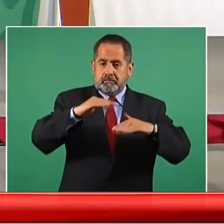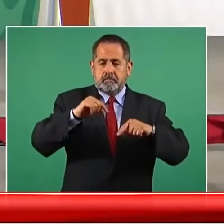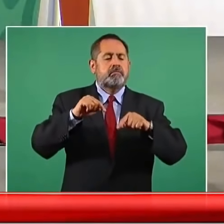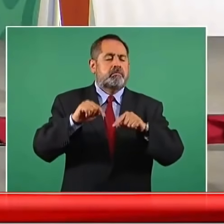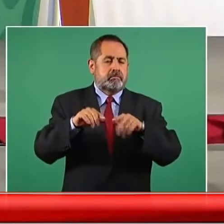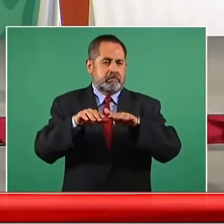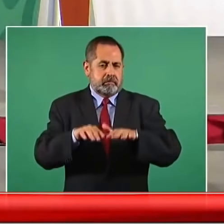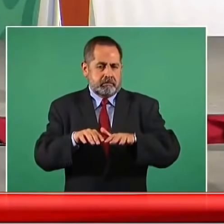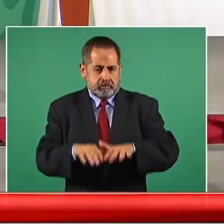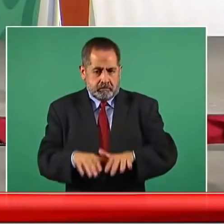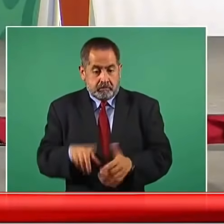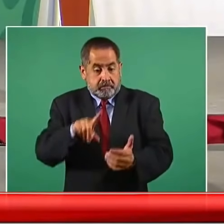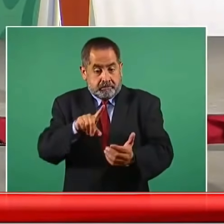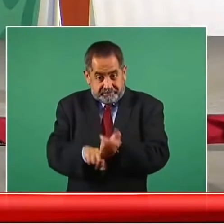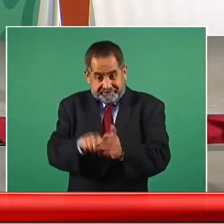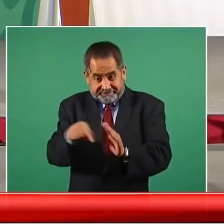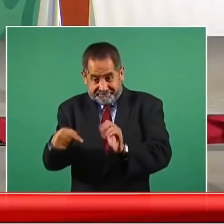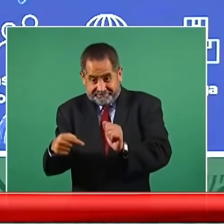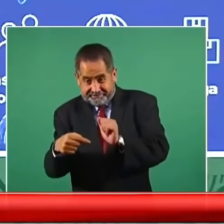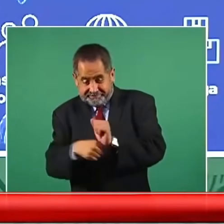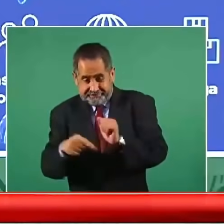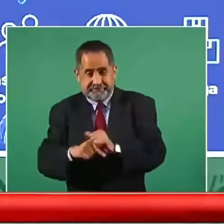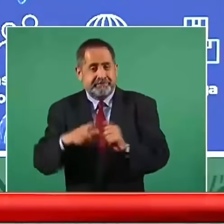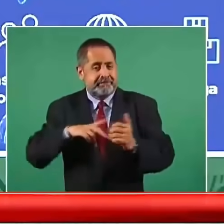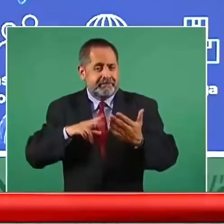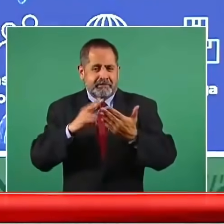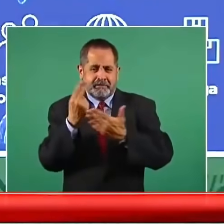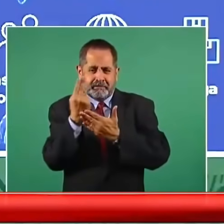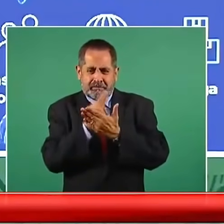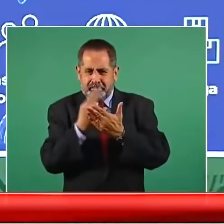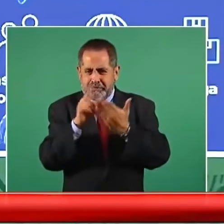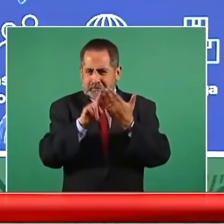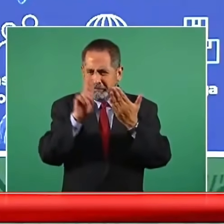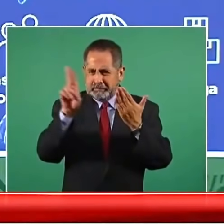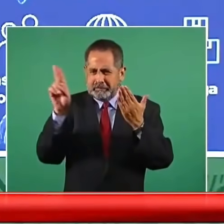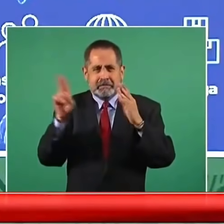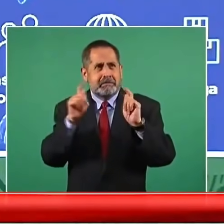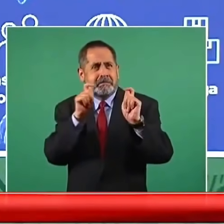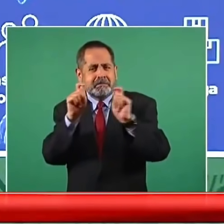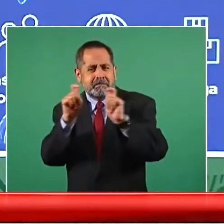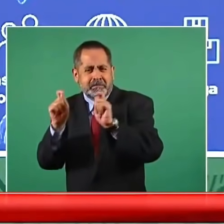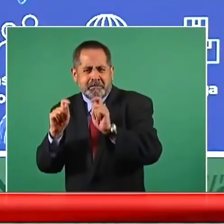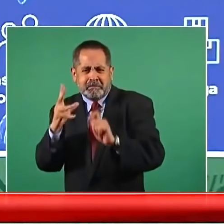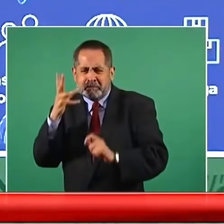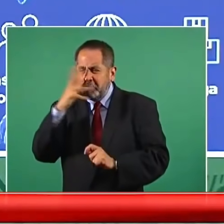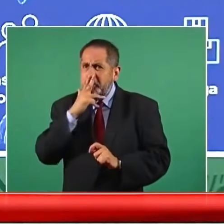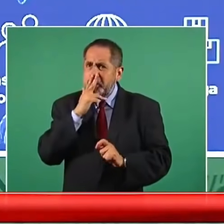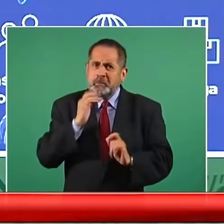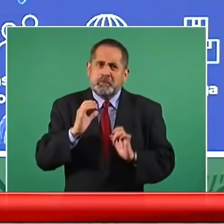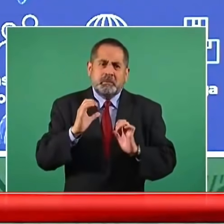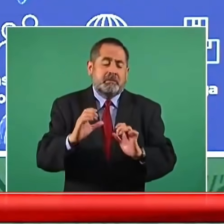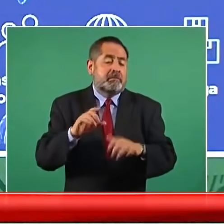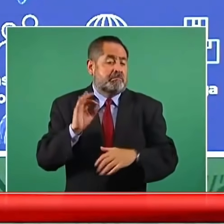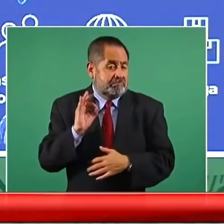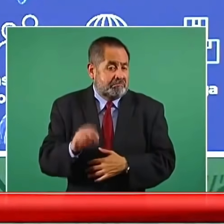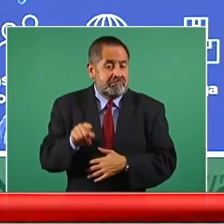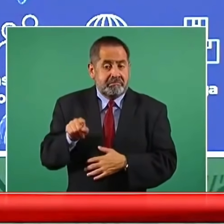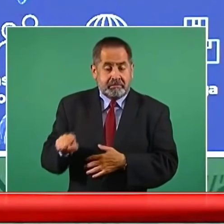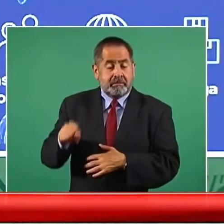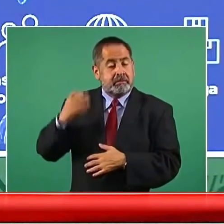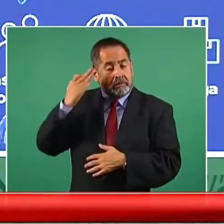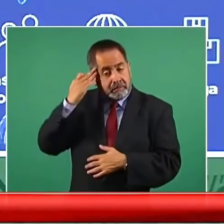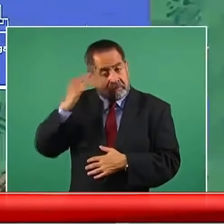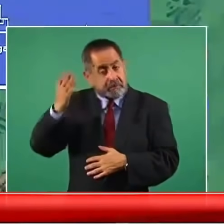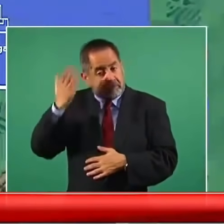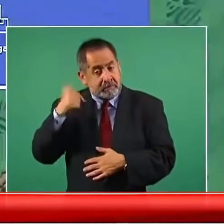afortunadamente no intervenidos y bien cuidados. Los mismos mayas de la